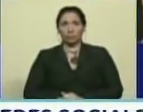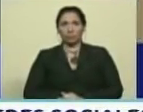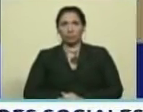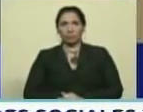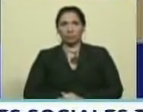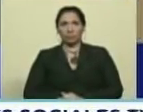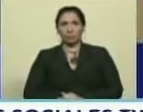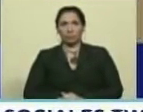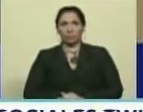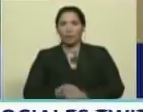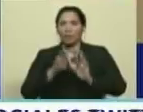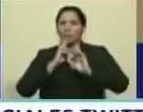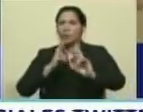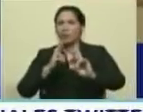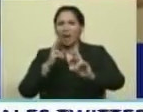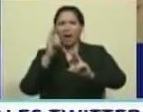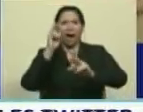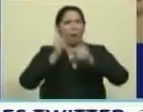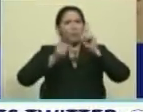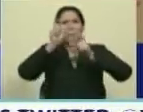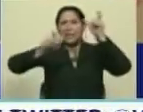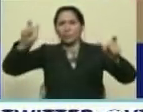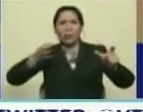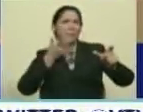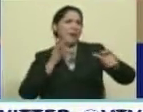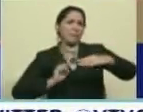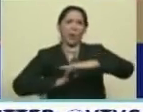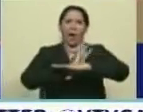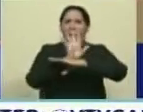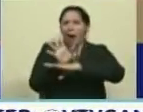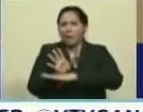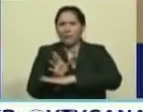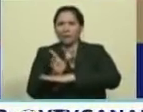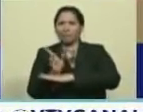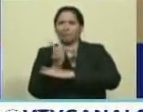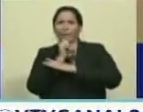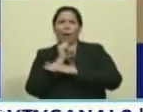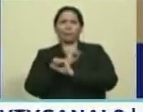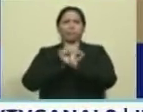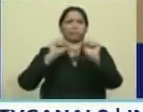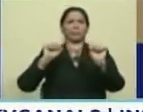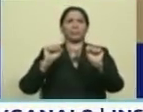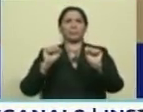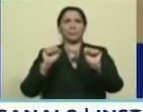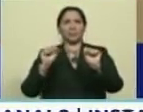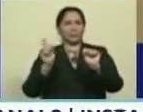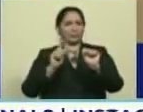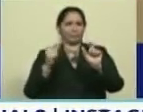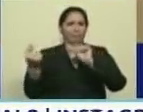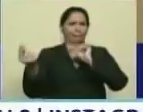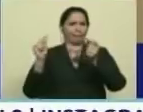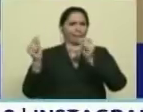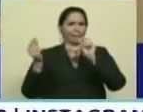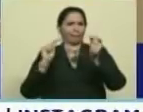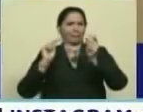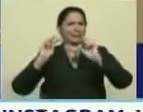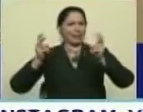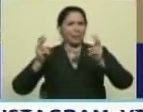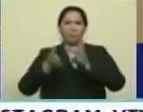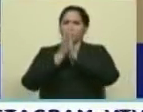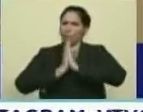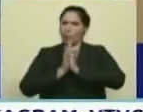quiero responder a aquellos que dicen que el ALBA se refiere a formalidades. Nunca hemos discutido cuestiones que no debamos discutir.